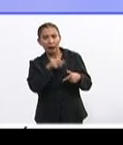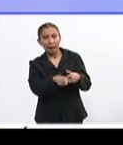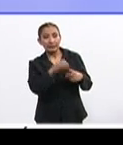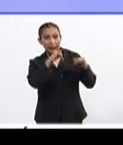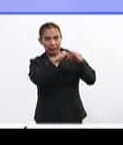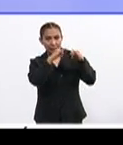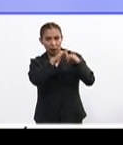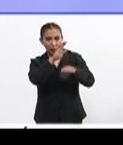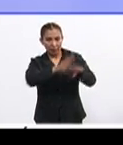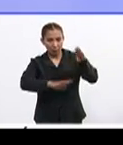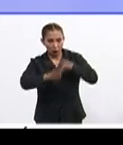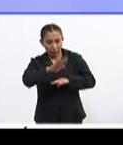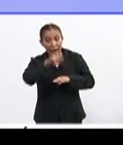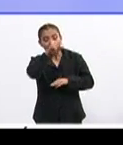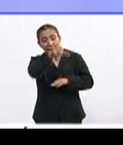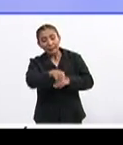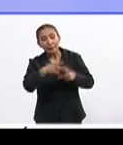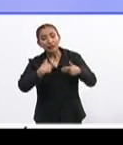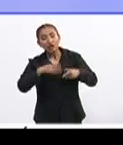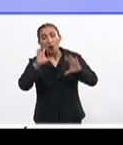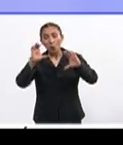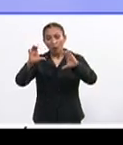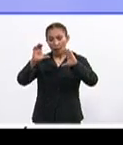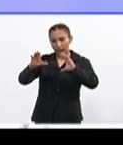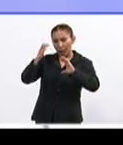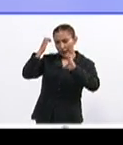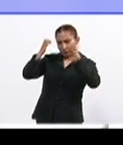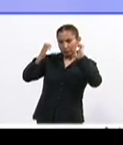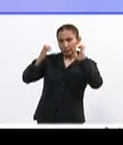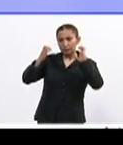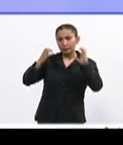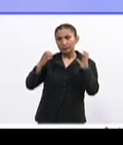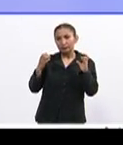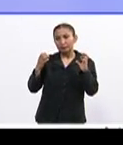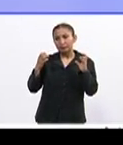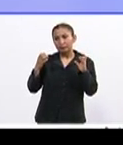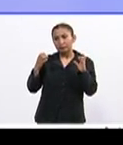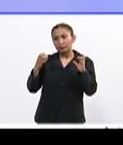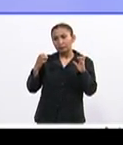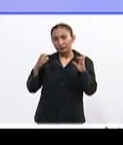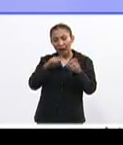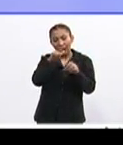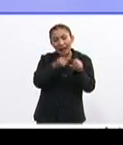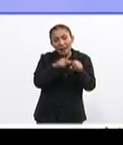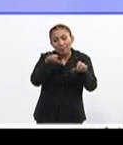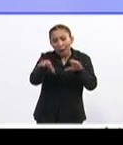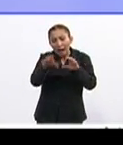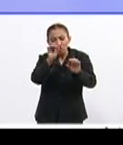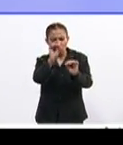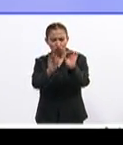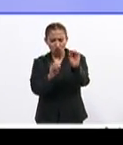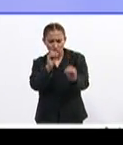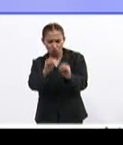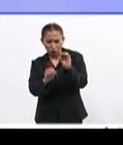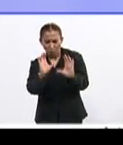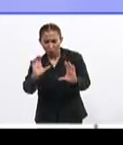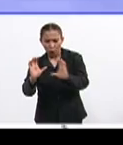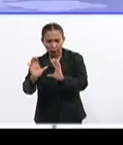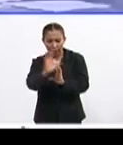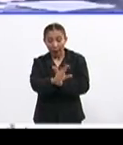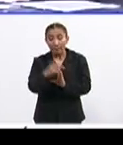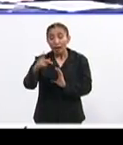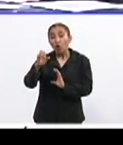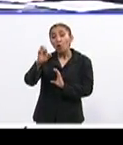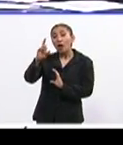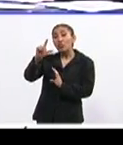los institutos de biología, son aquellos que cuidan estas especies, ¿no? Les dan todo este cuidado.